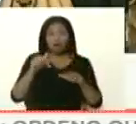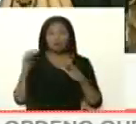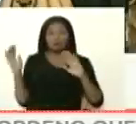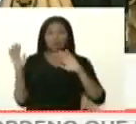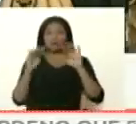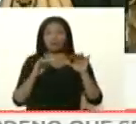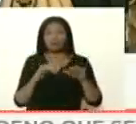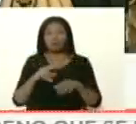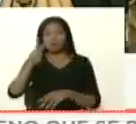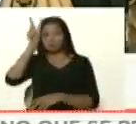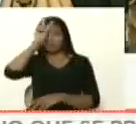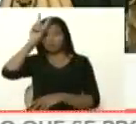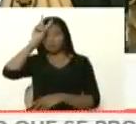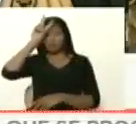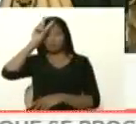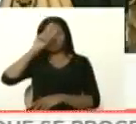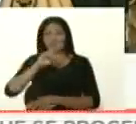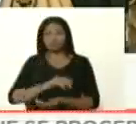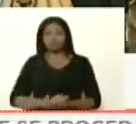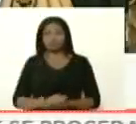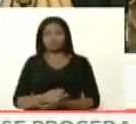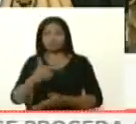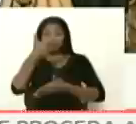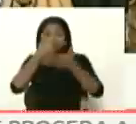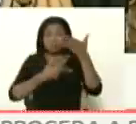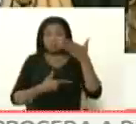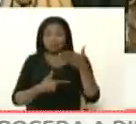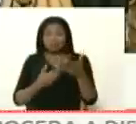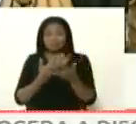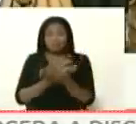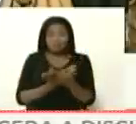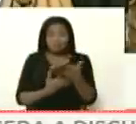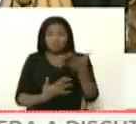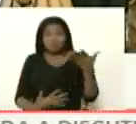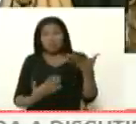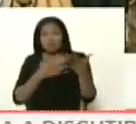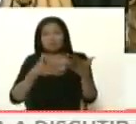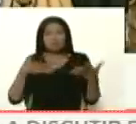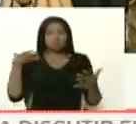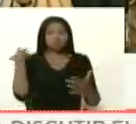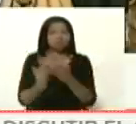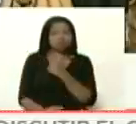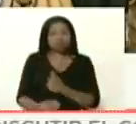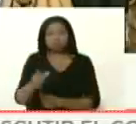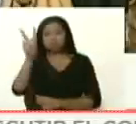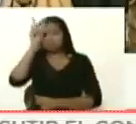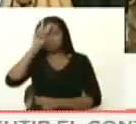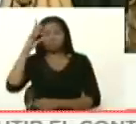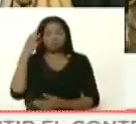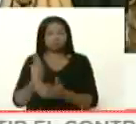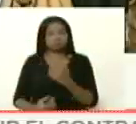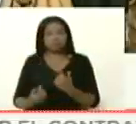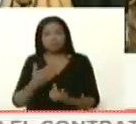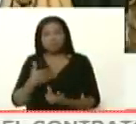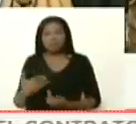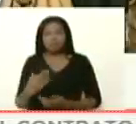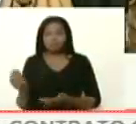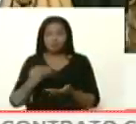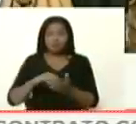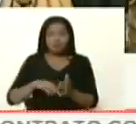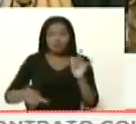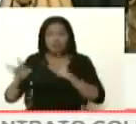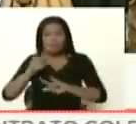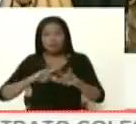traídos desde el Perú, de la lista de miles de compatriotas que quieren salir del Perú y regresar a su